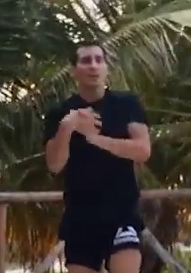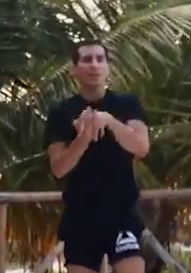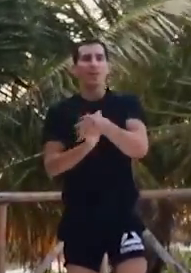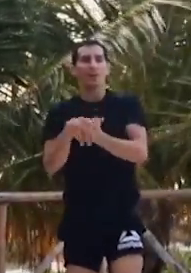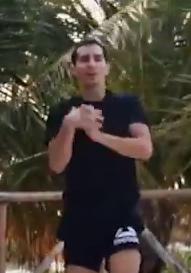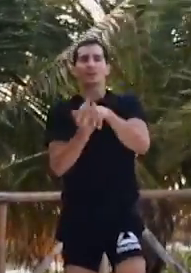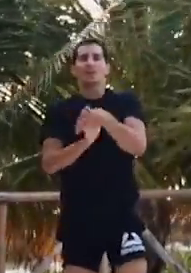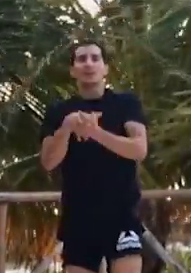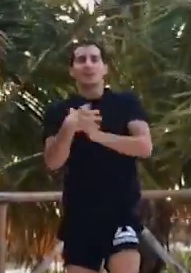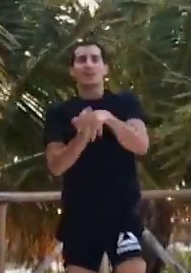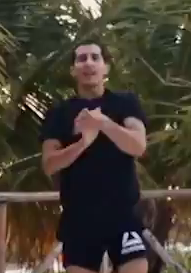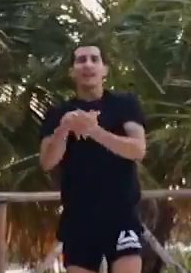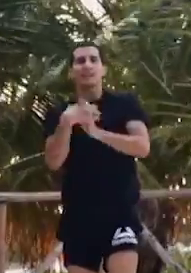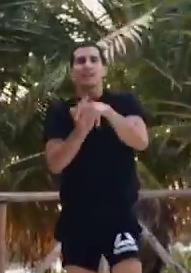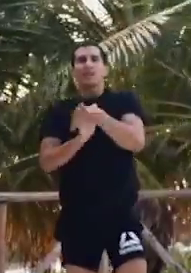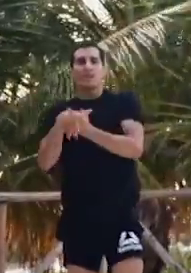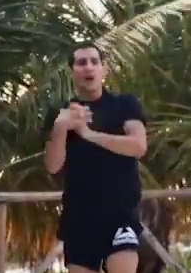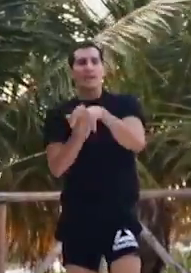10 4,